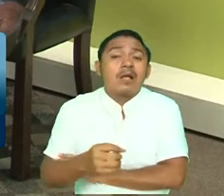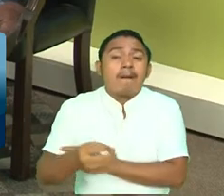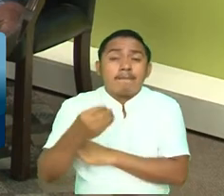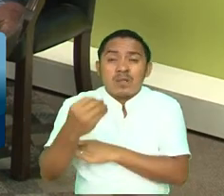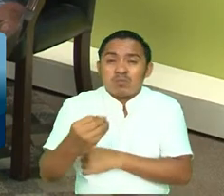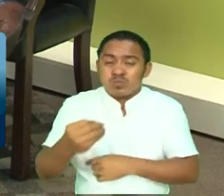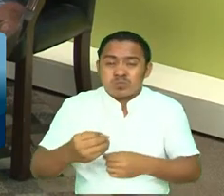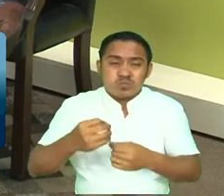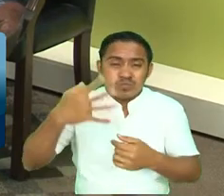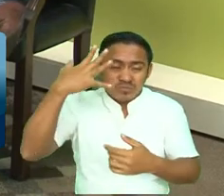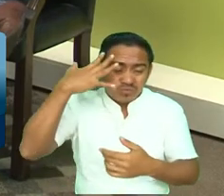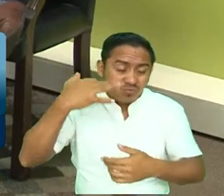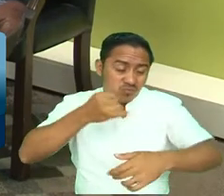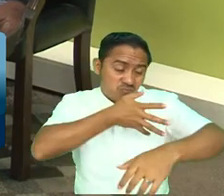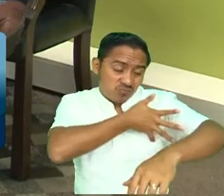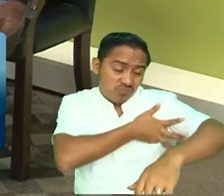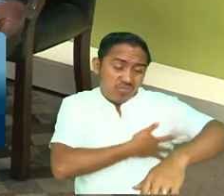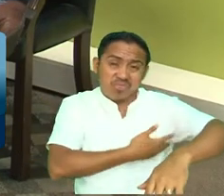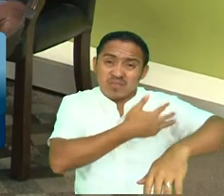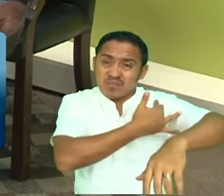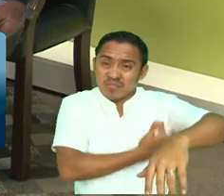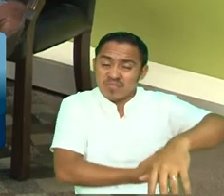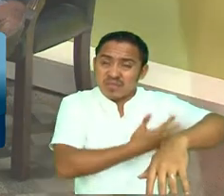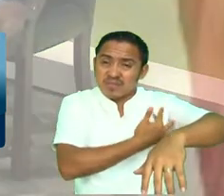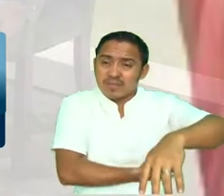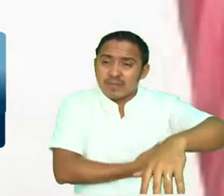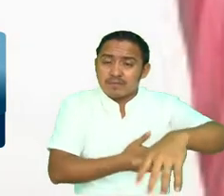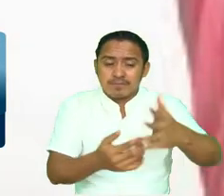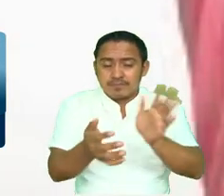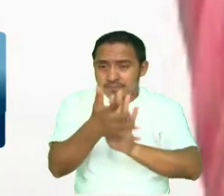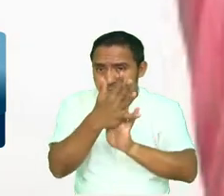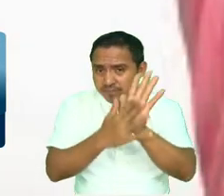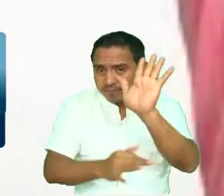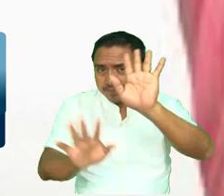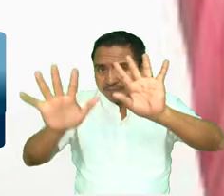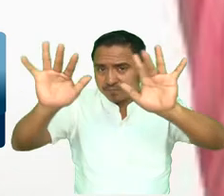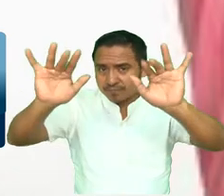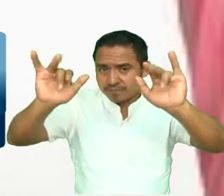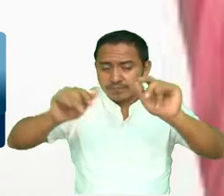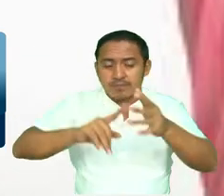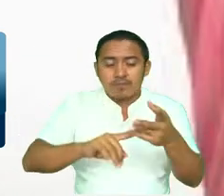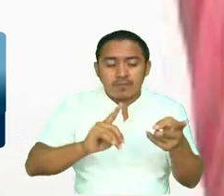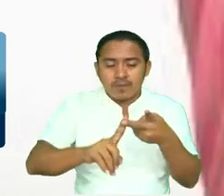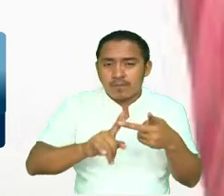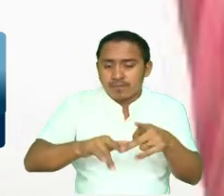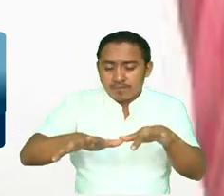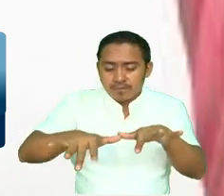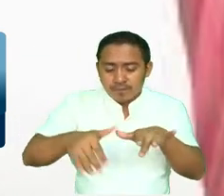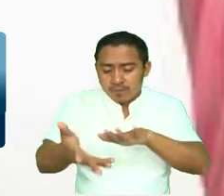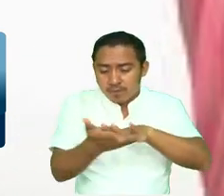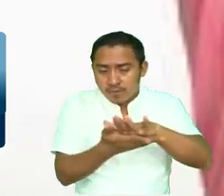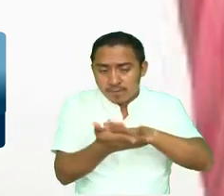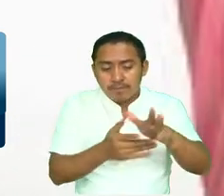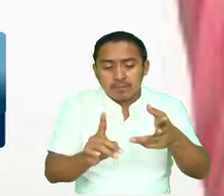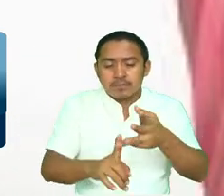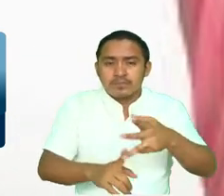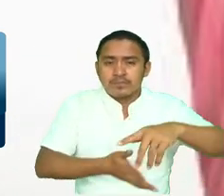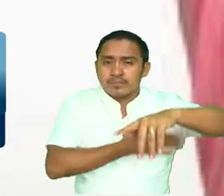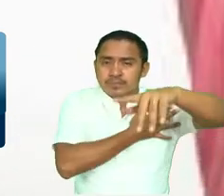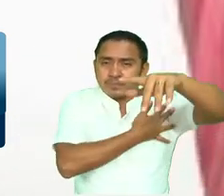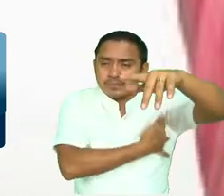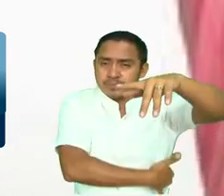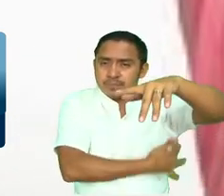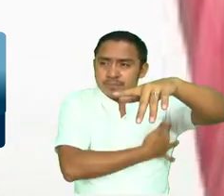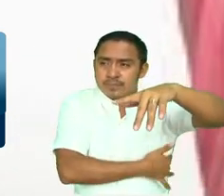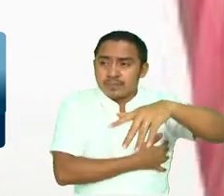excesiva, nosotros la vemos tanto lo que es en las palmas de las manos, en las plantas de los pies, en las axilas, e incluso